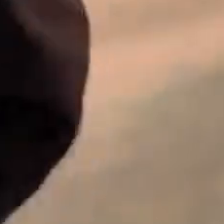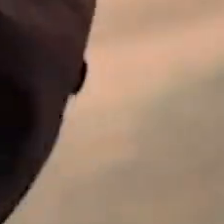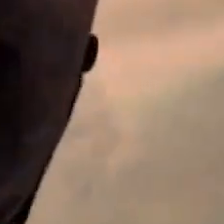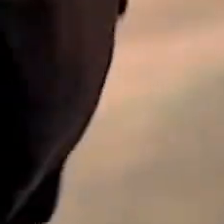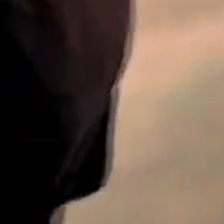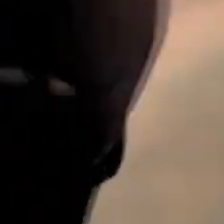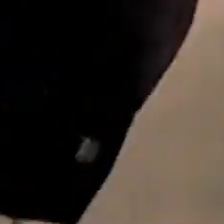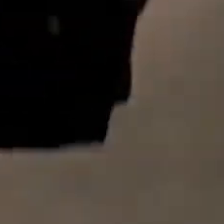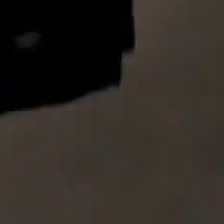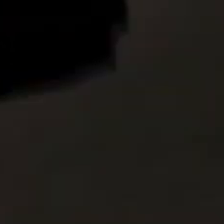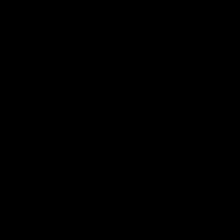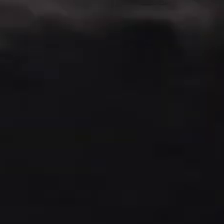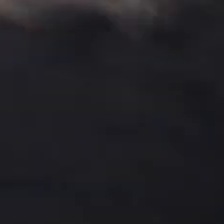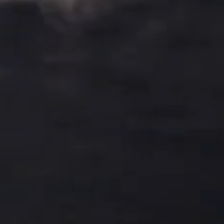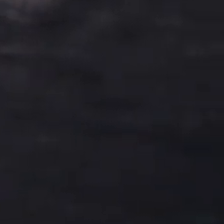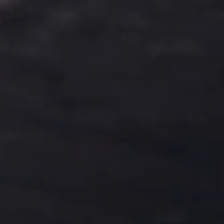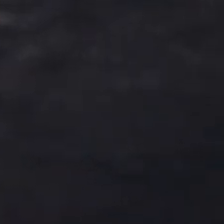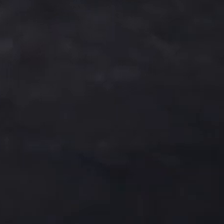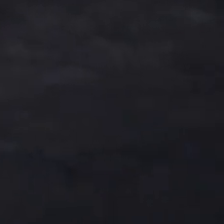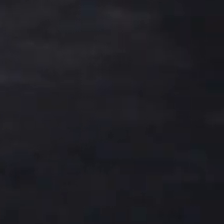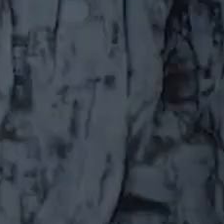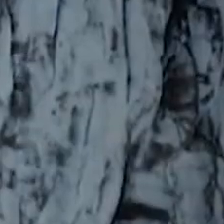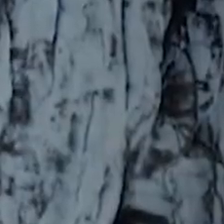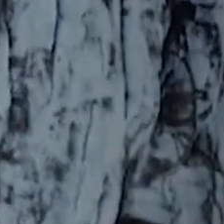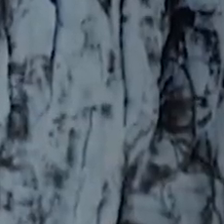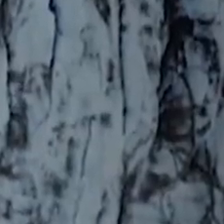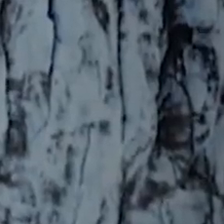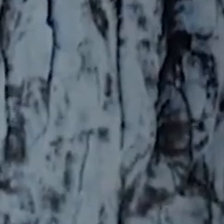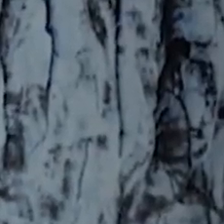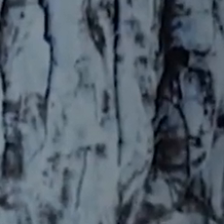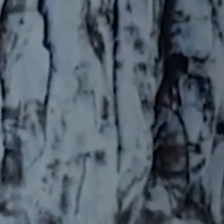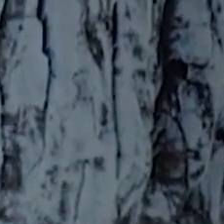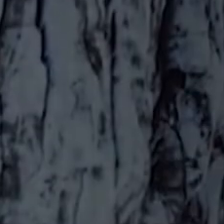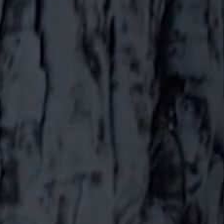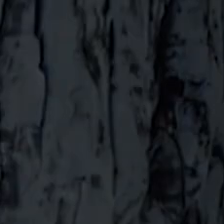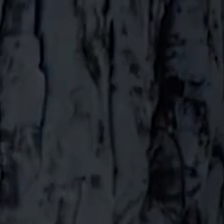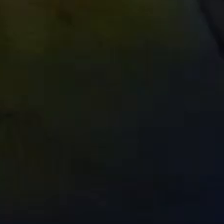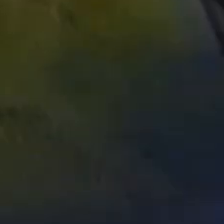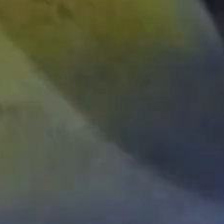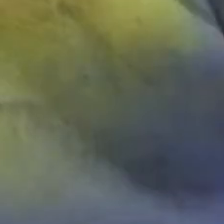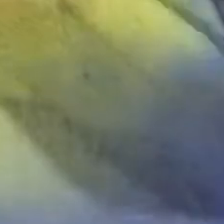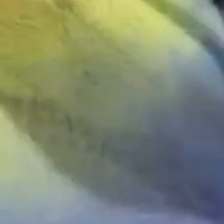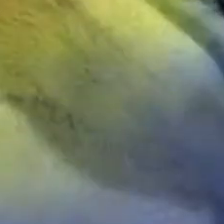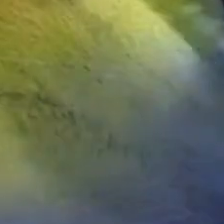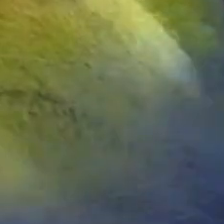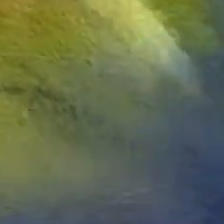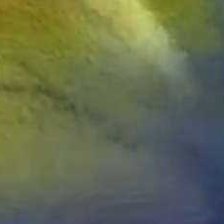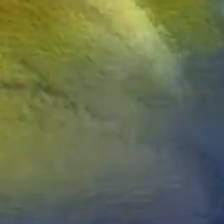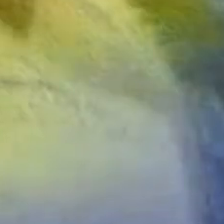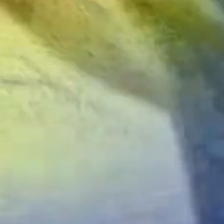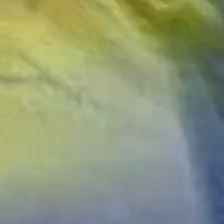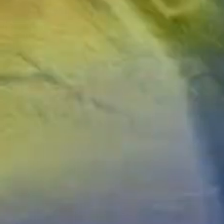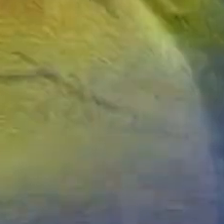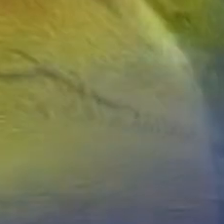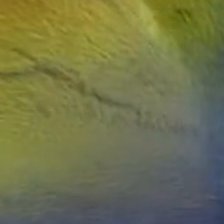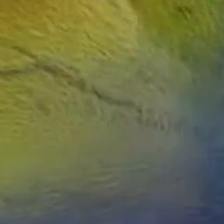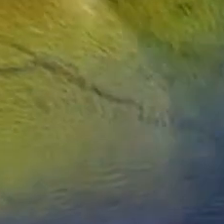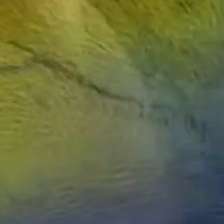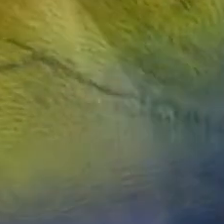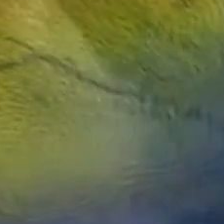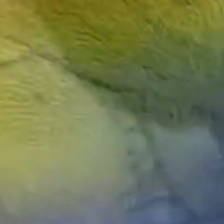El miércoles 22 de abril, en conmemoración del Día Internacional de la Madre Tierra, a las 9 de la noche,